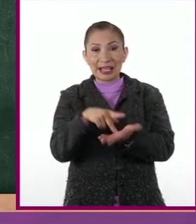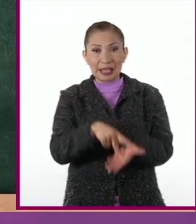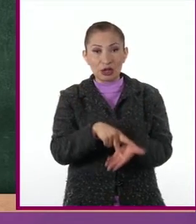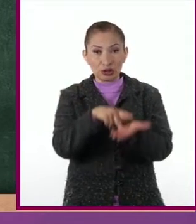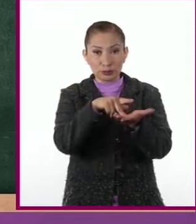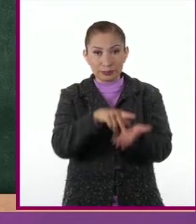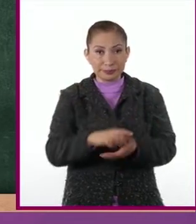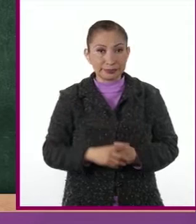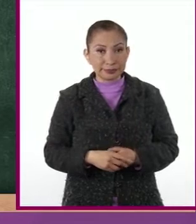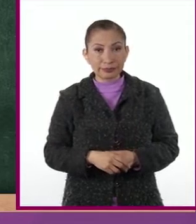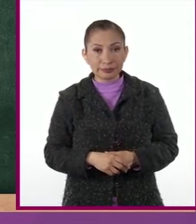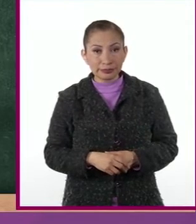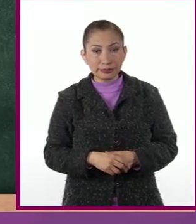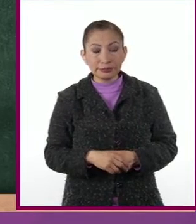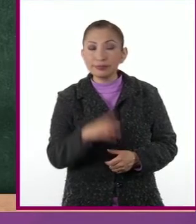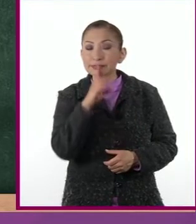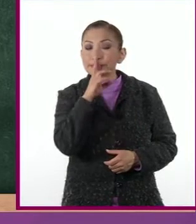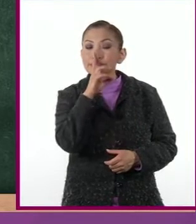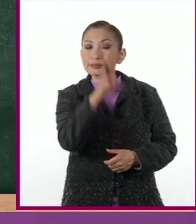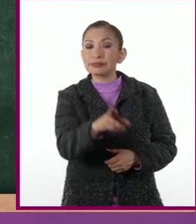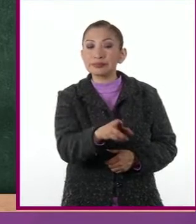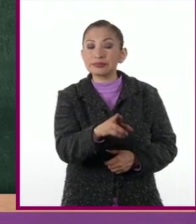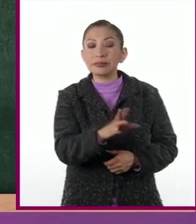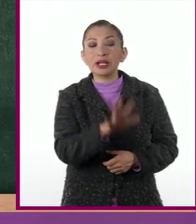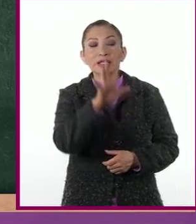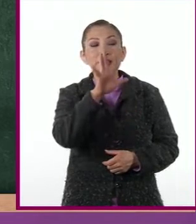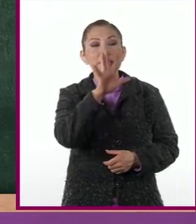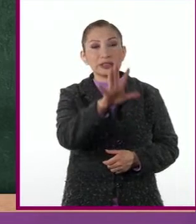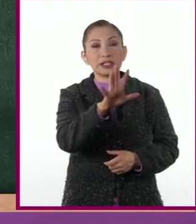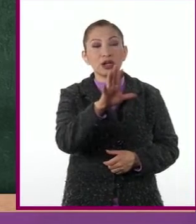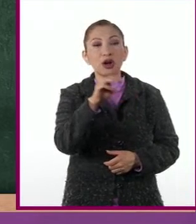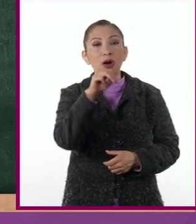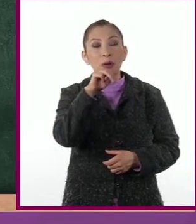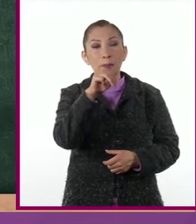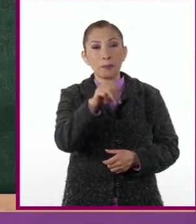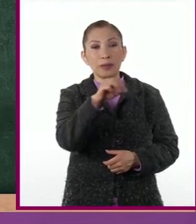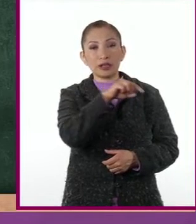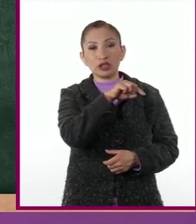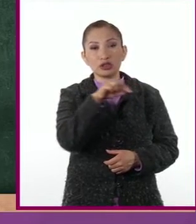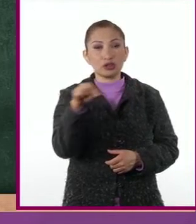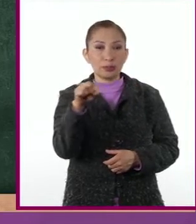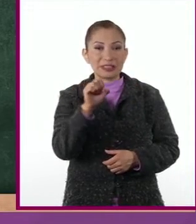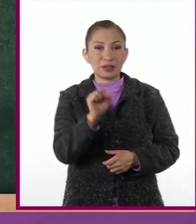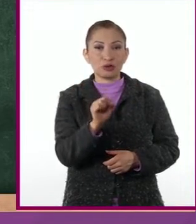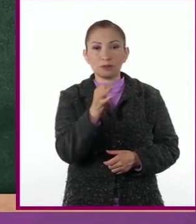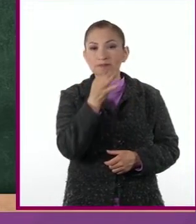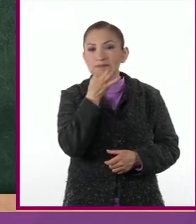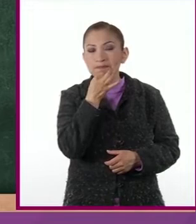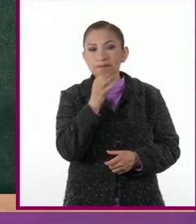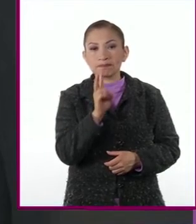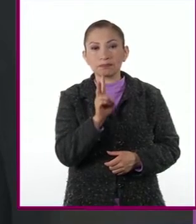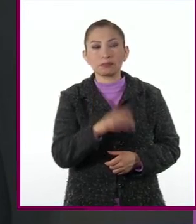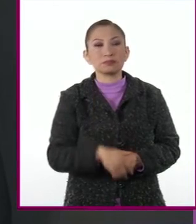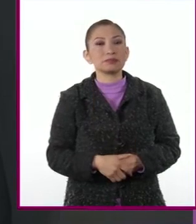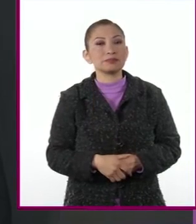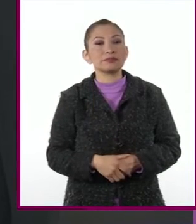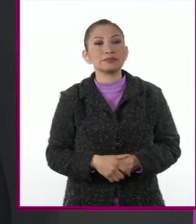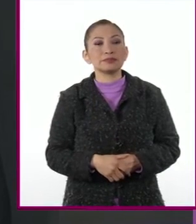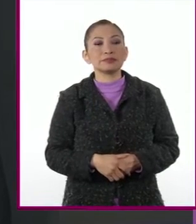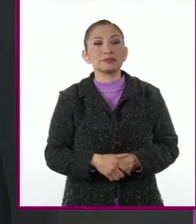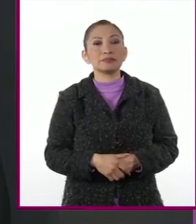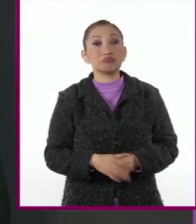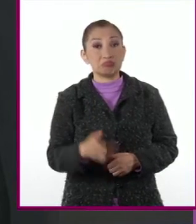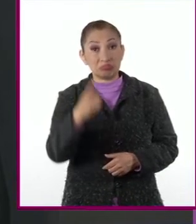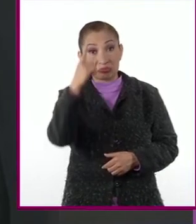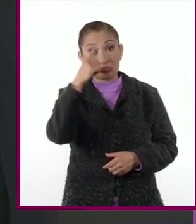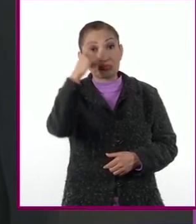kilogramos. Al final nos da como resultado 5 metros sobre segundo al cuadrado. ¡Qué